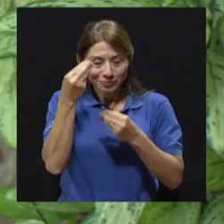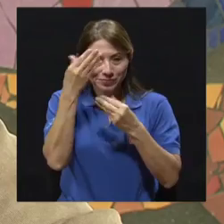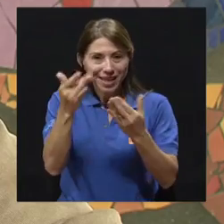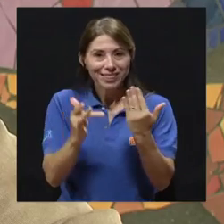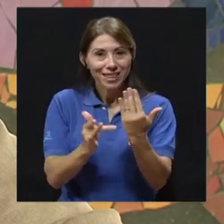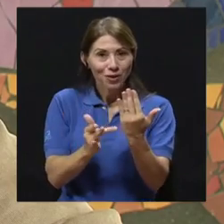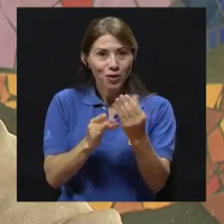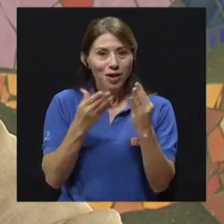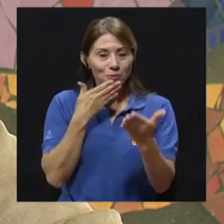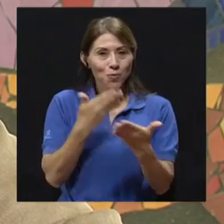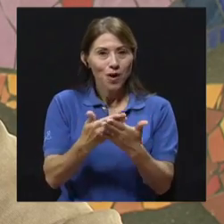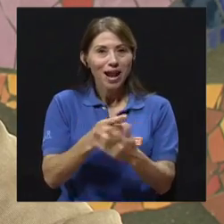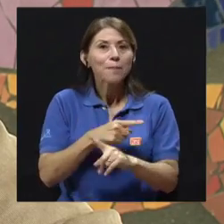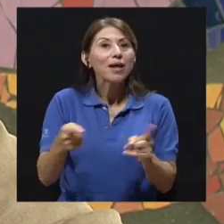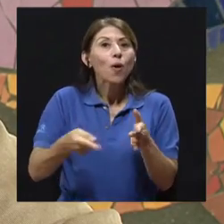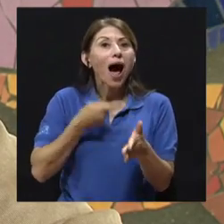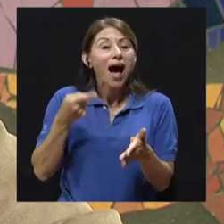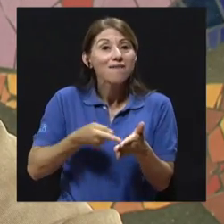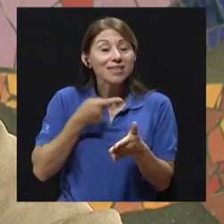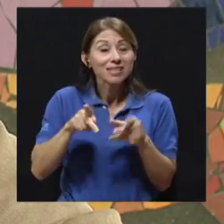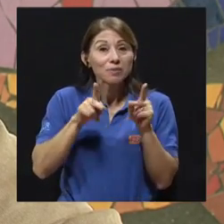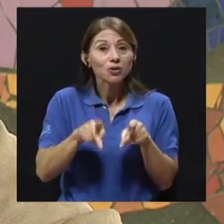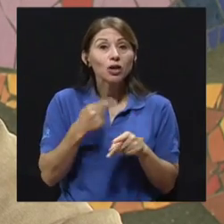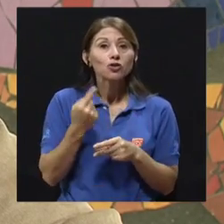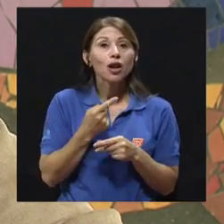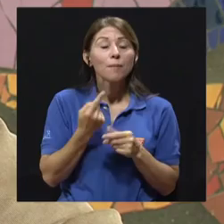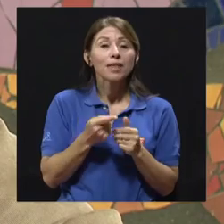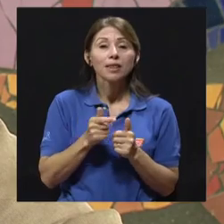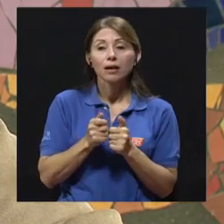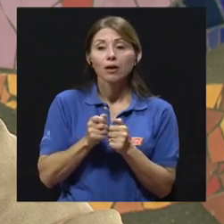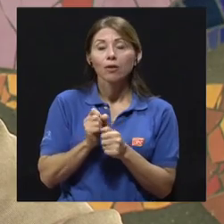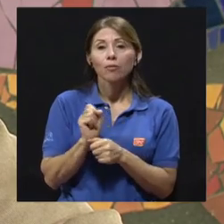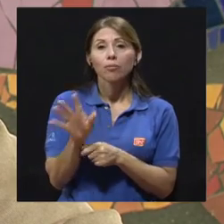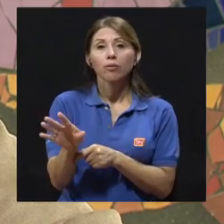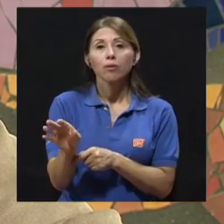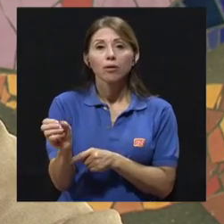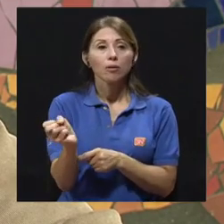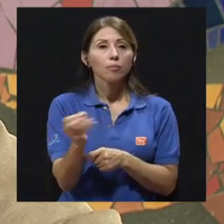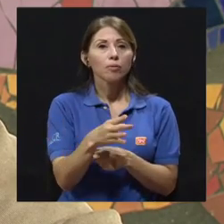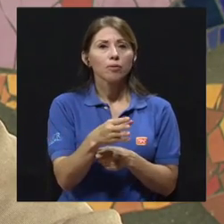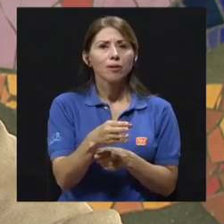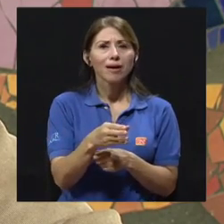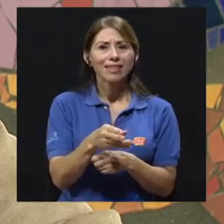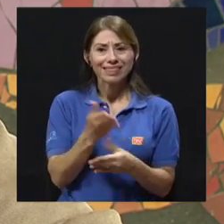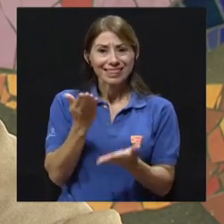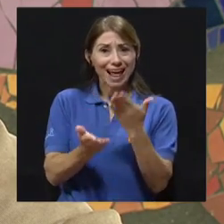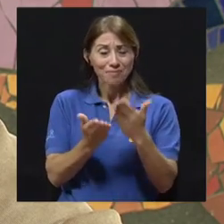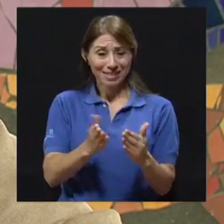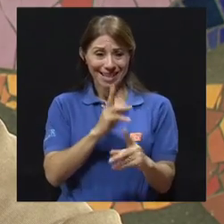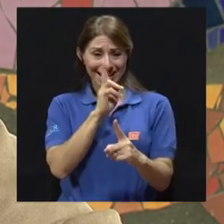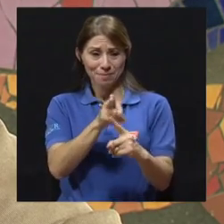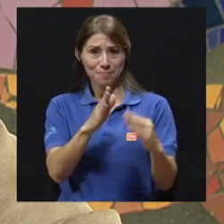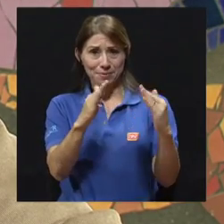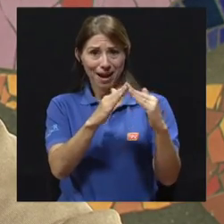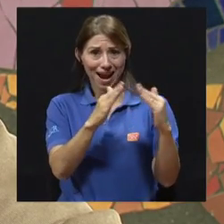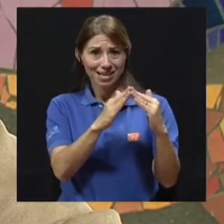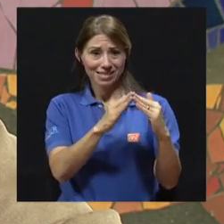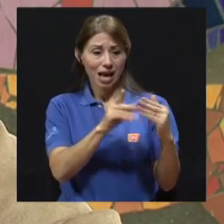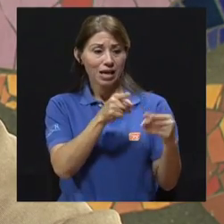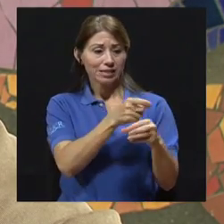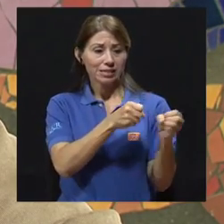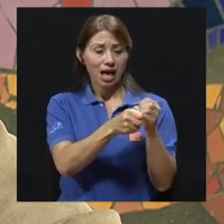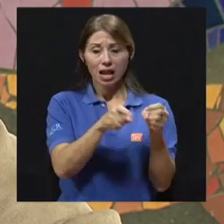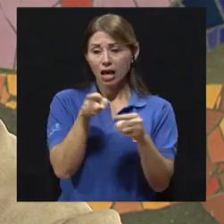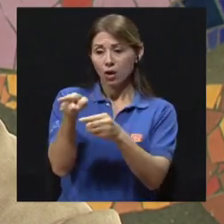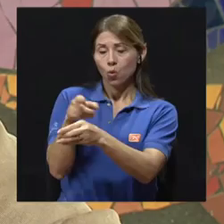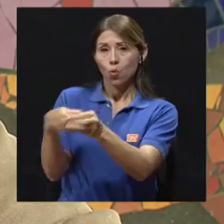buena, en una misma casa para que un hijo llegue a cenar o a tomar café, viviendo en la misma casa. No